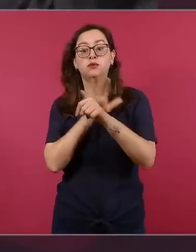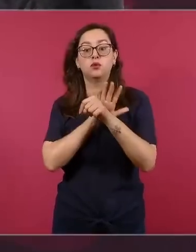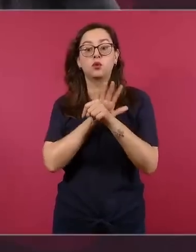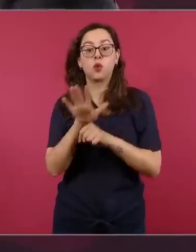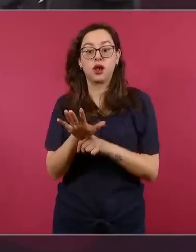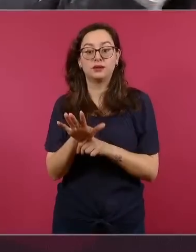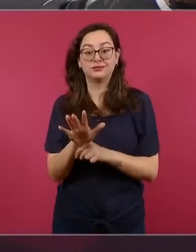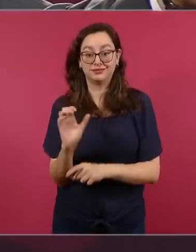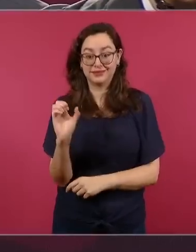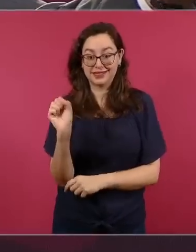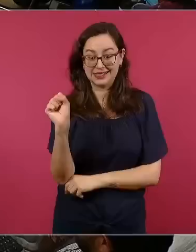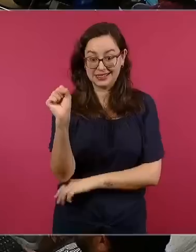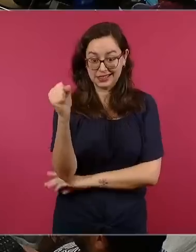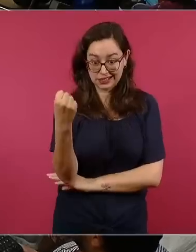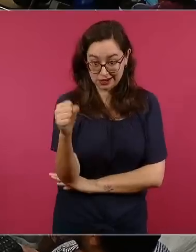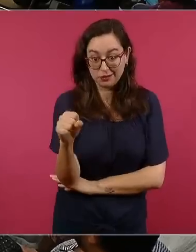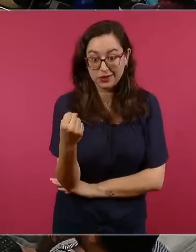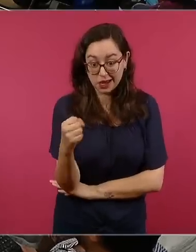podamos informar.